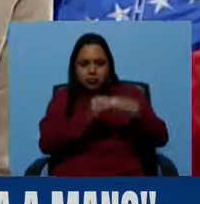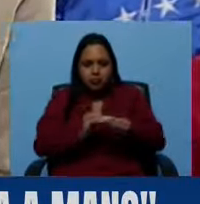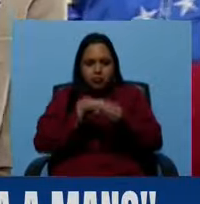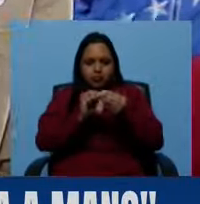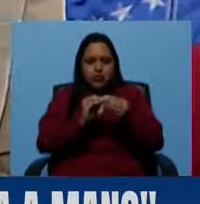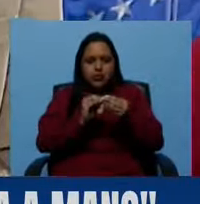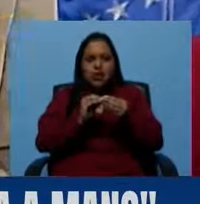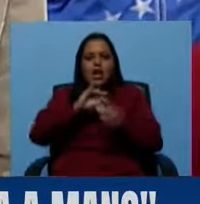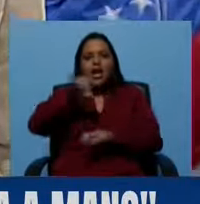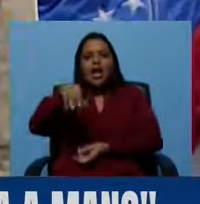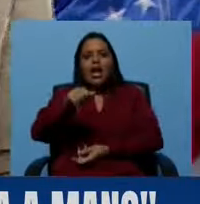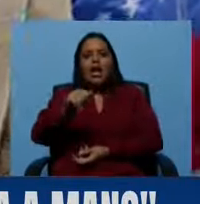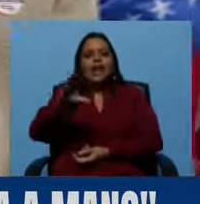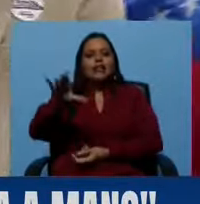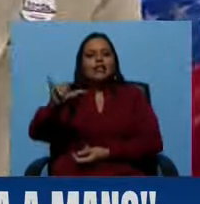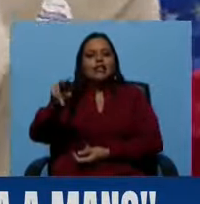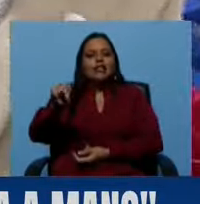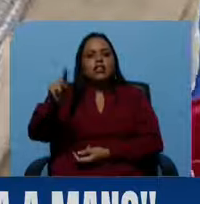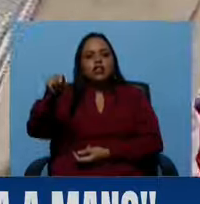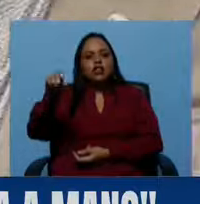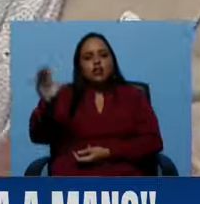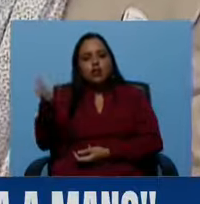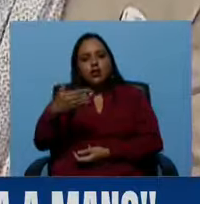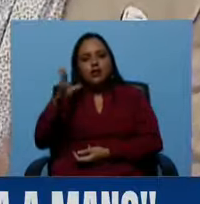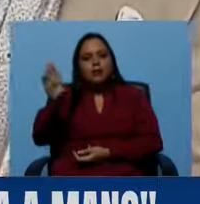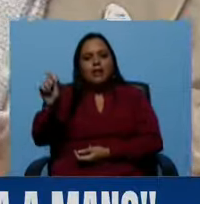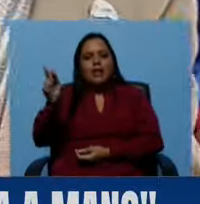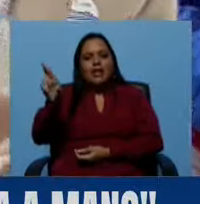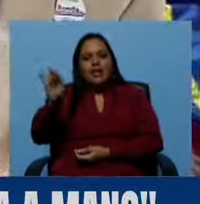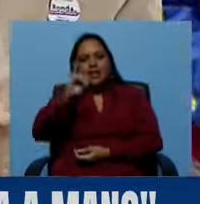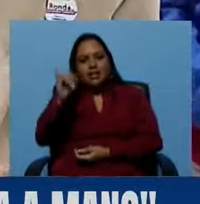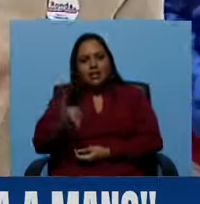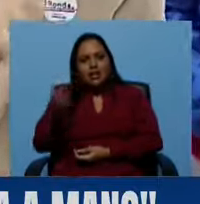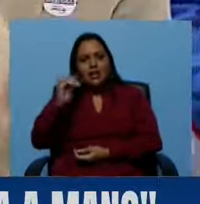Pérez. Estamos ubicados en la parroquia 23 de enero.